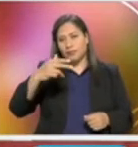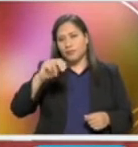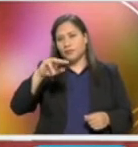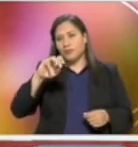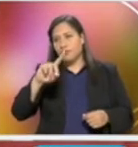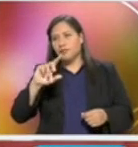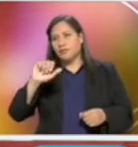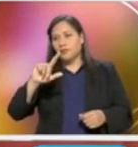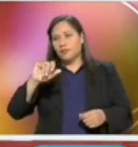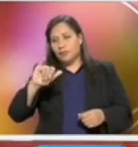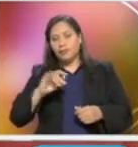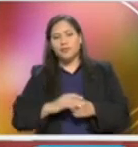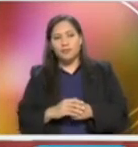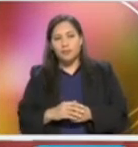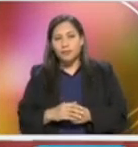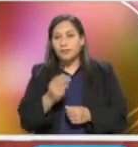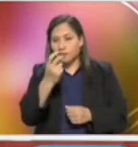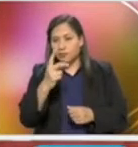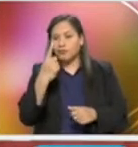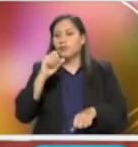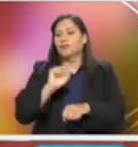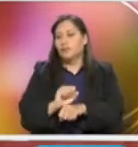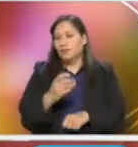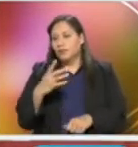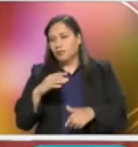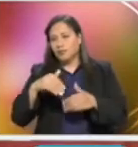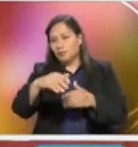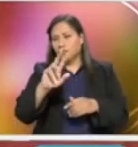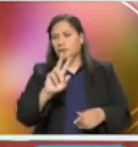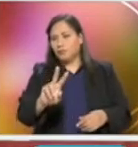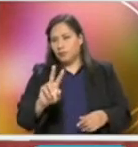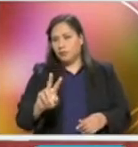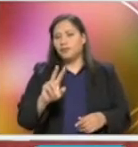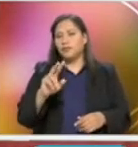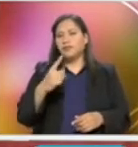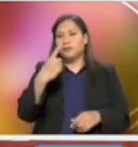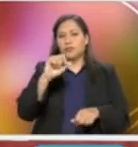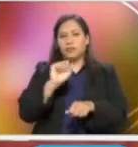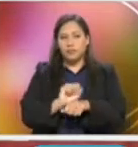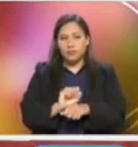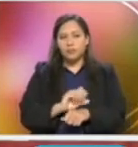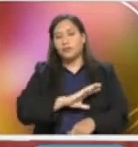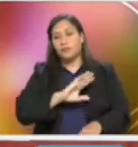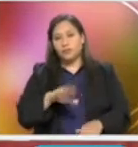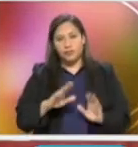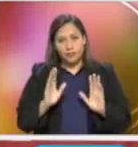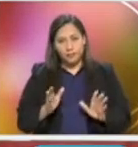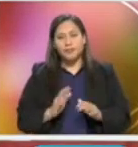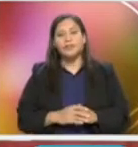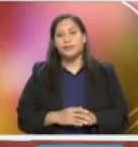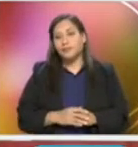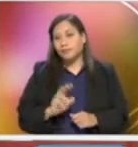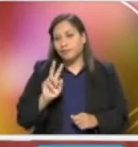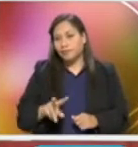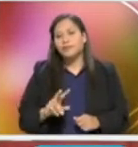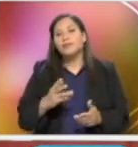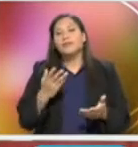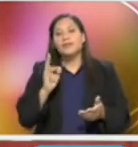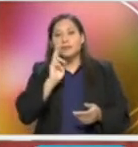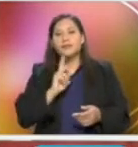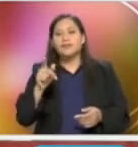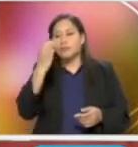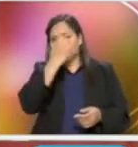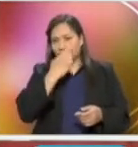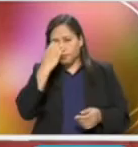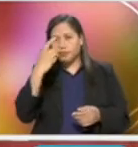que hace una semana, bueno, digamos el viernes se cumplió una semana, falleció y de veras habría que estudiar, hay